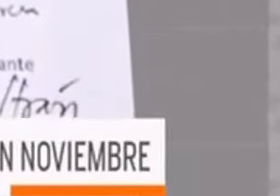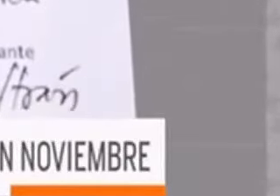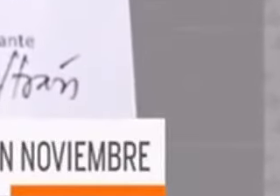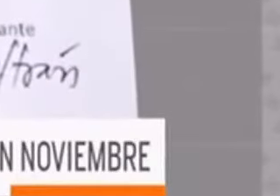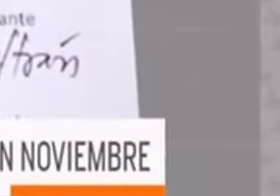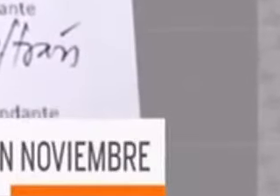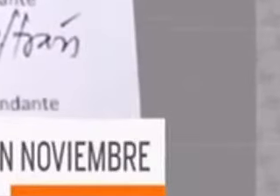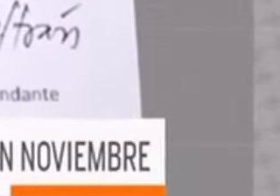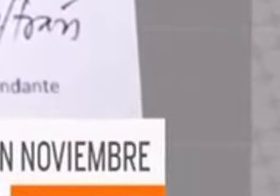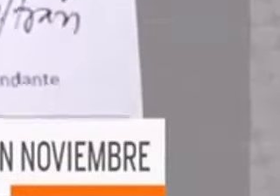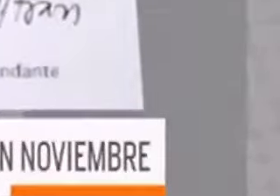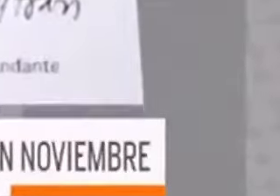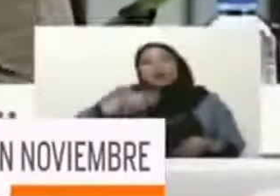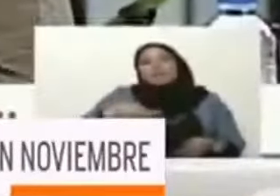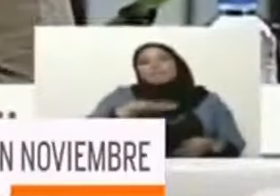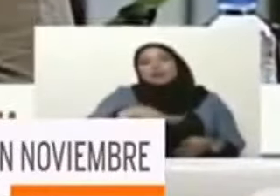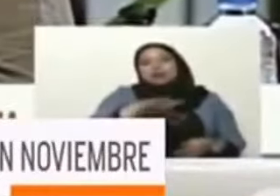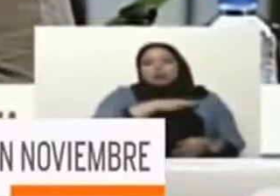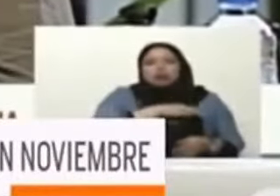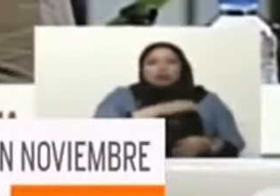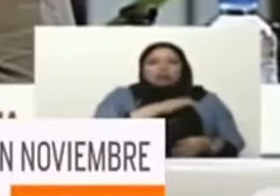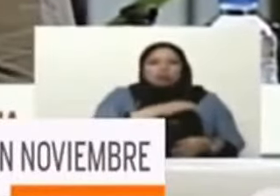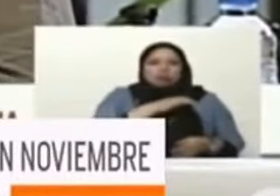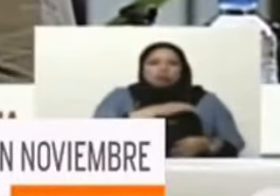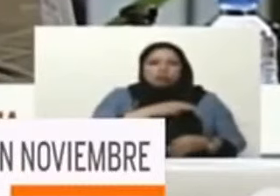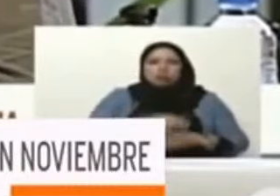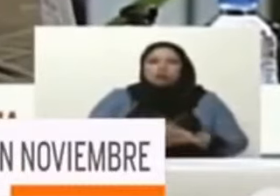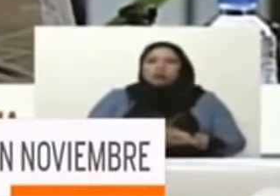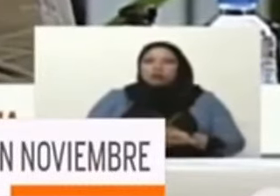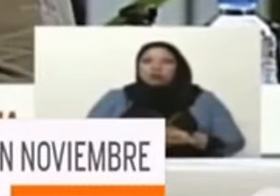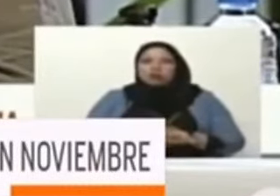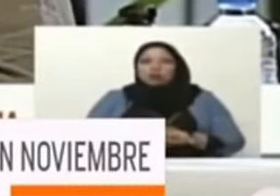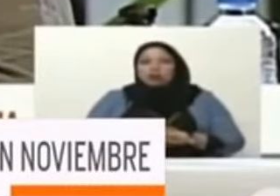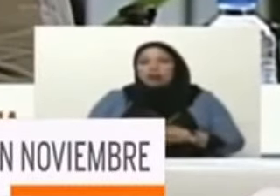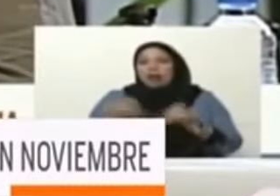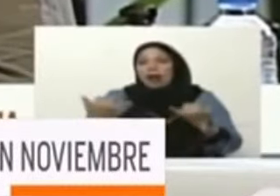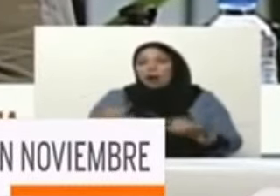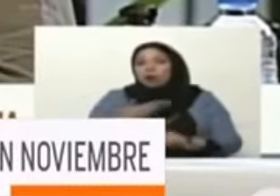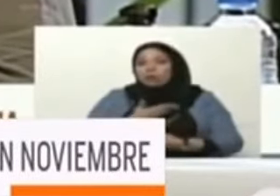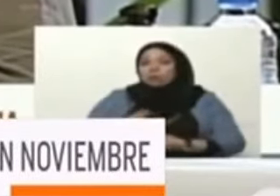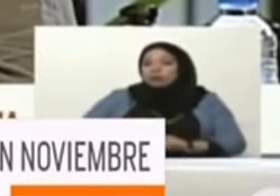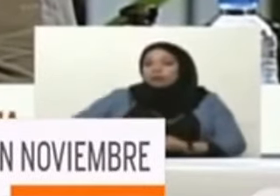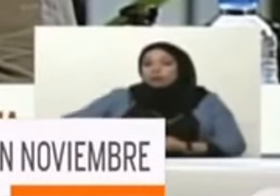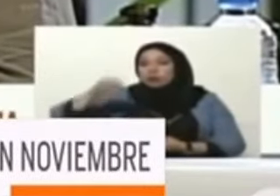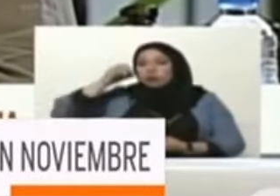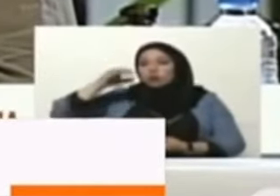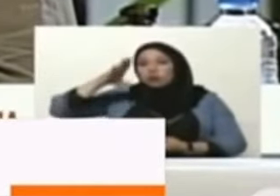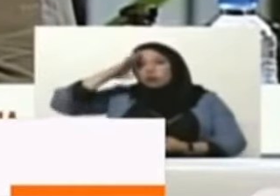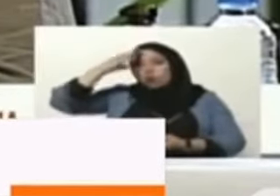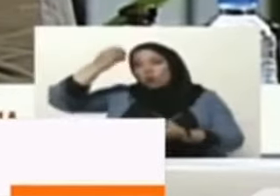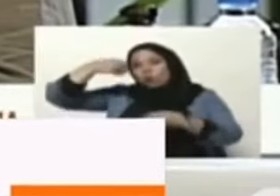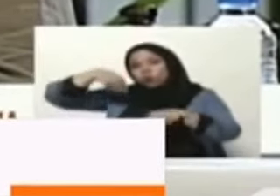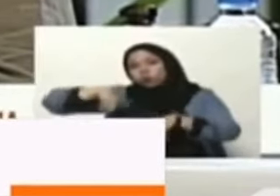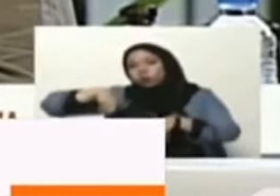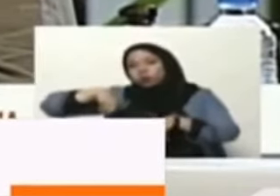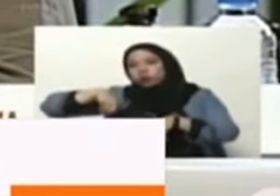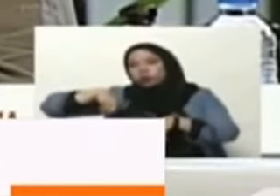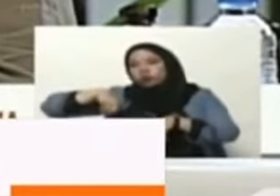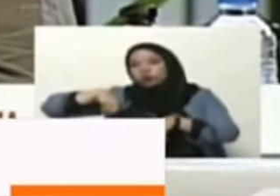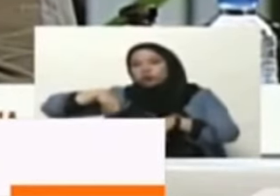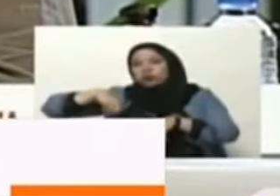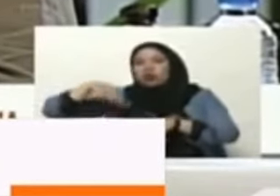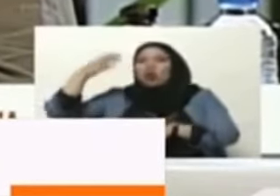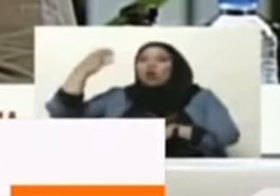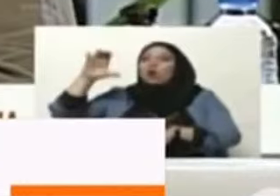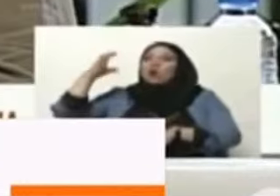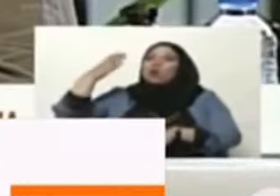instalarse en la primera semana de noviembre coincidimos con el gobierno actual de que los cambios en Colombia son